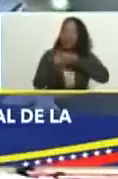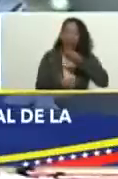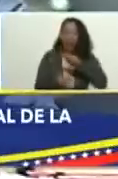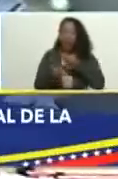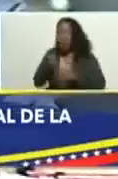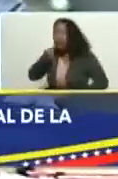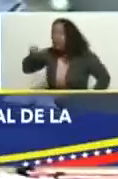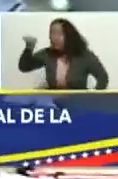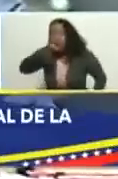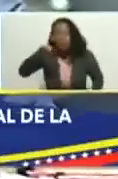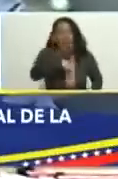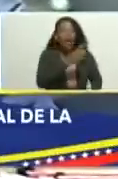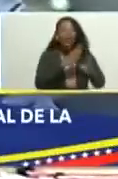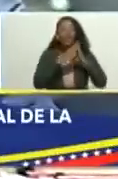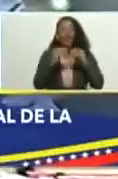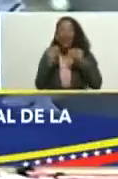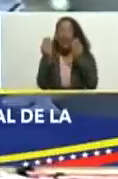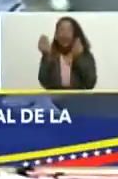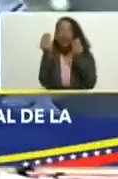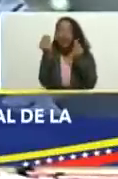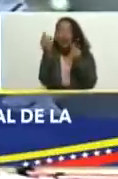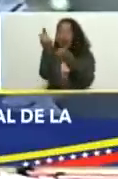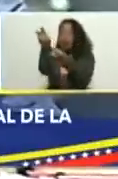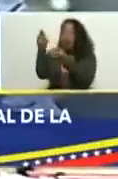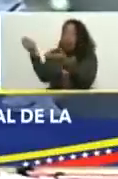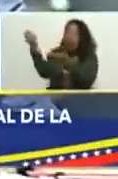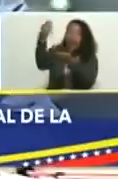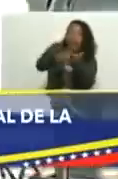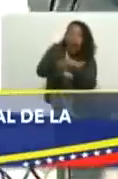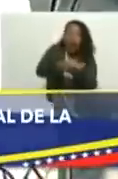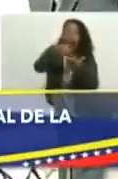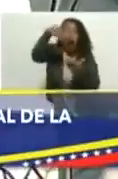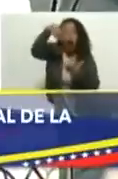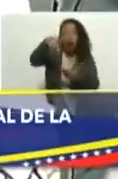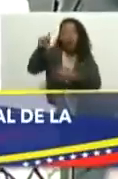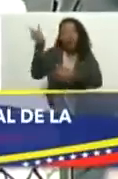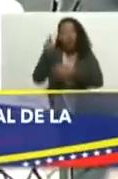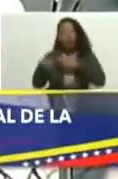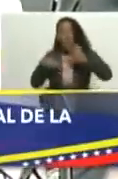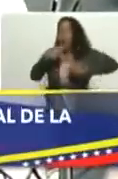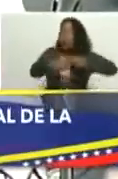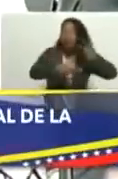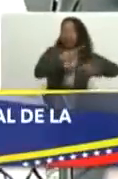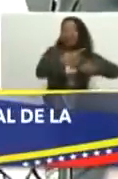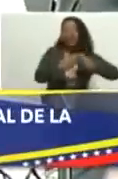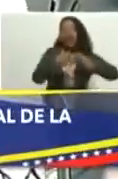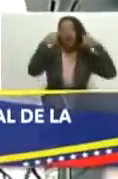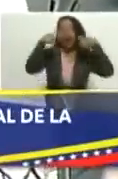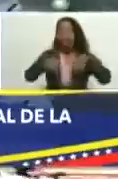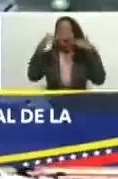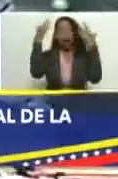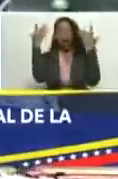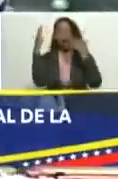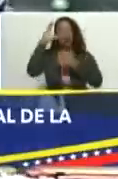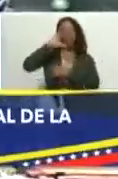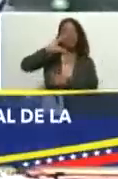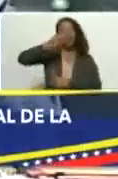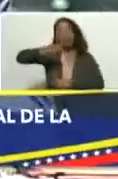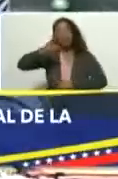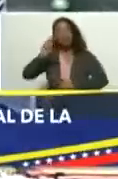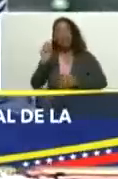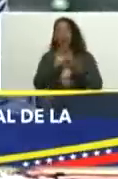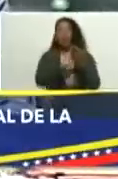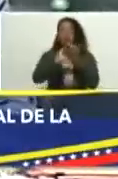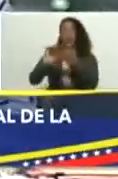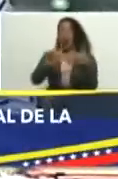conseguir toda la inversión para poner productiva todas las empresas en manos de los CPT recuperadas